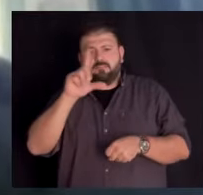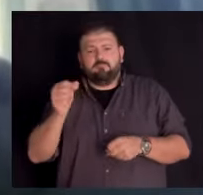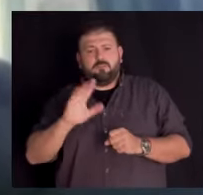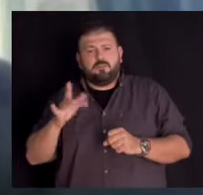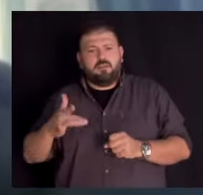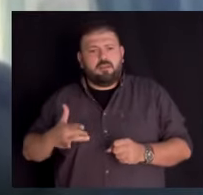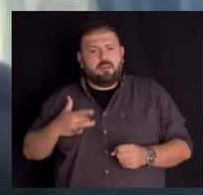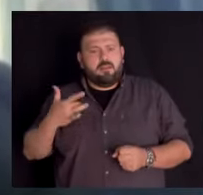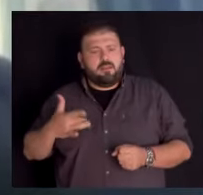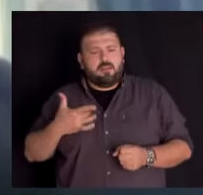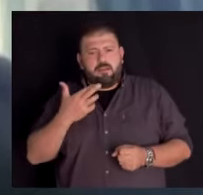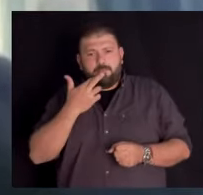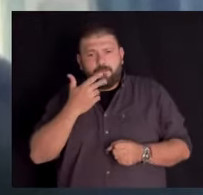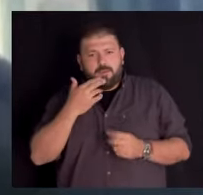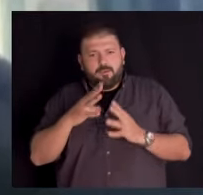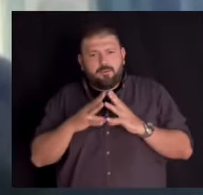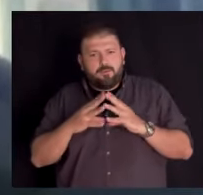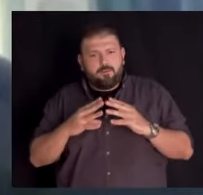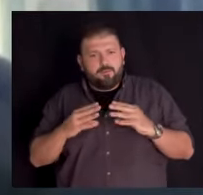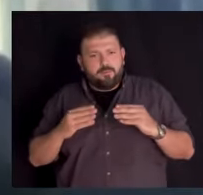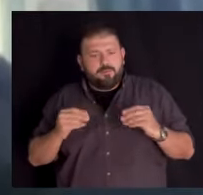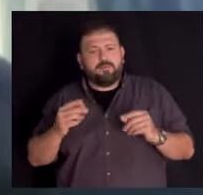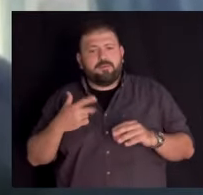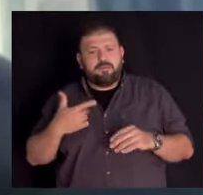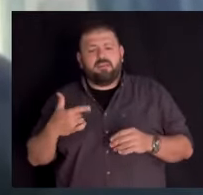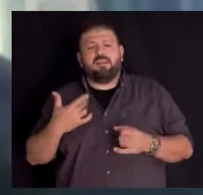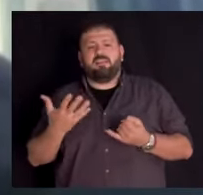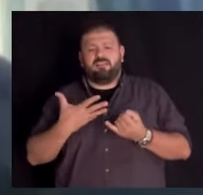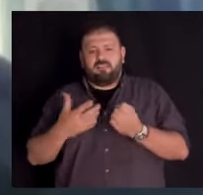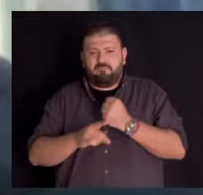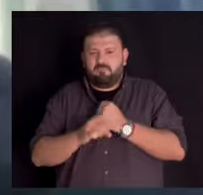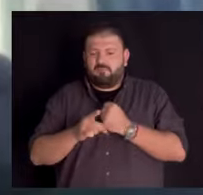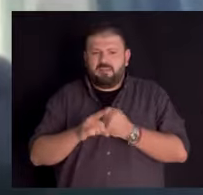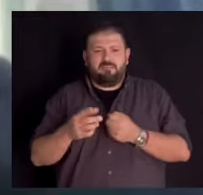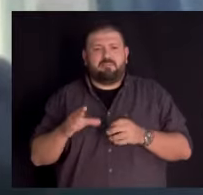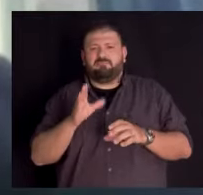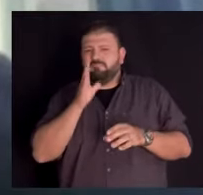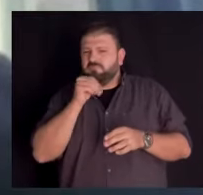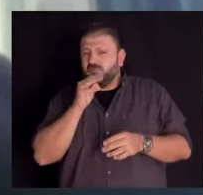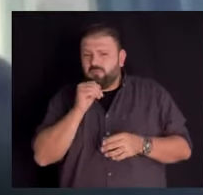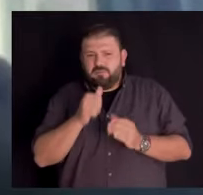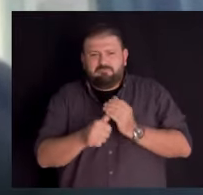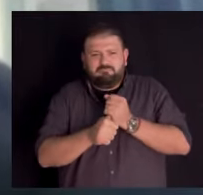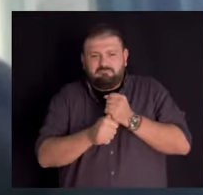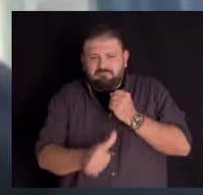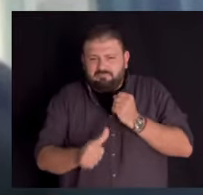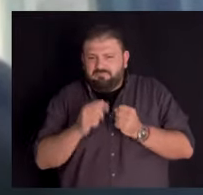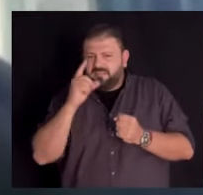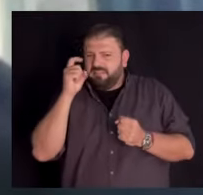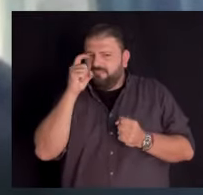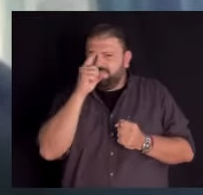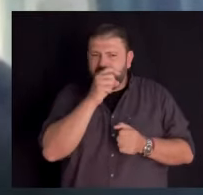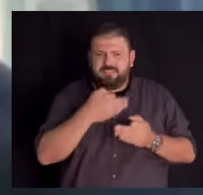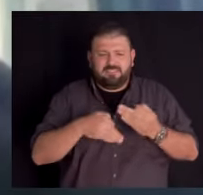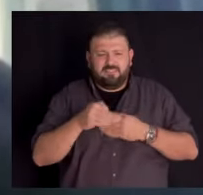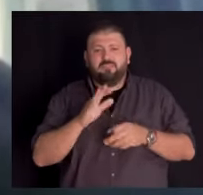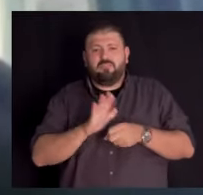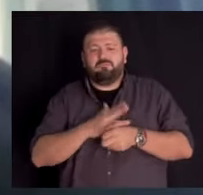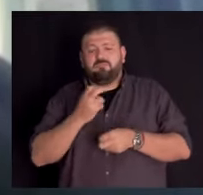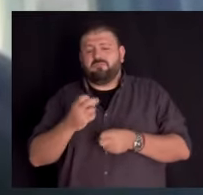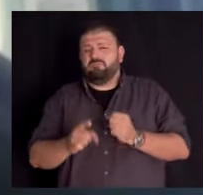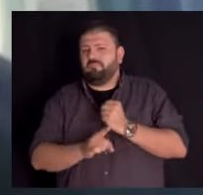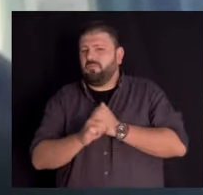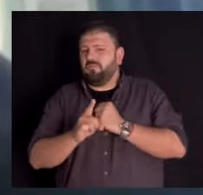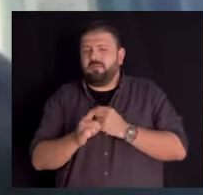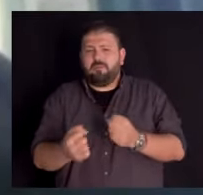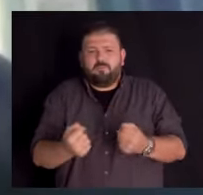y eso me emocionó. Porque yo padecía gastritis, colitis, estreñimiento, reflujo, y me daba salmonelosis 3 y 4 veces al año. Sí, estaba yo